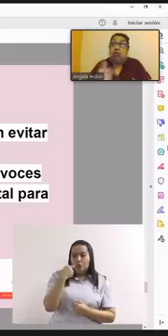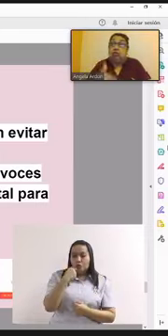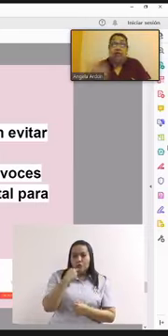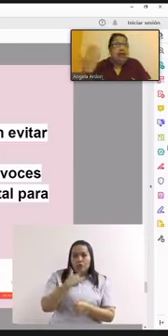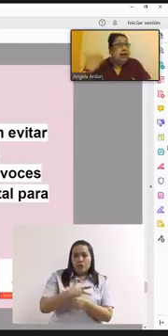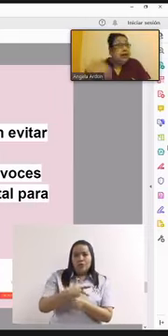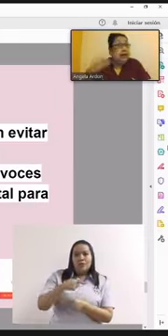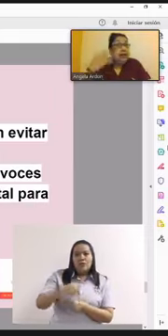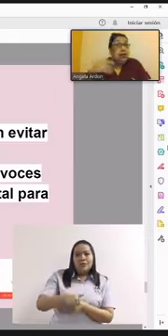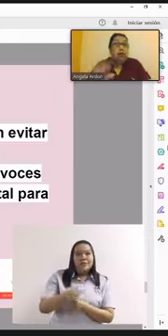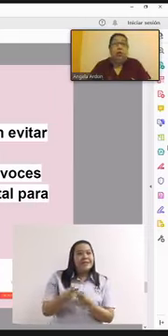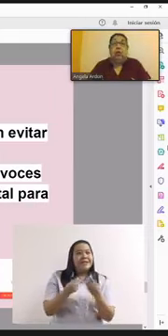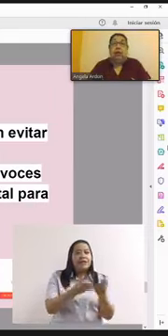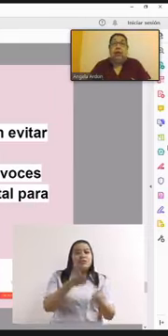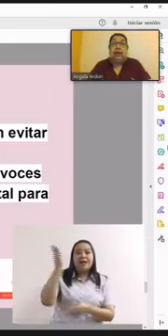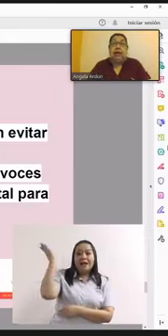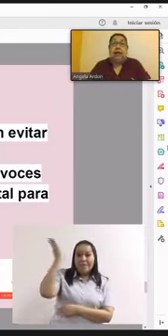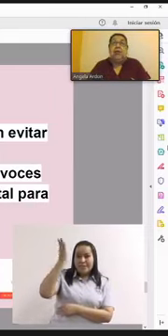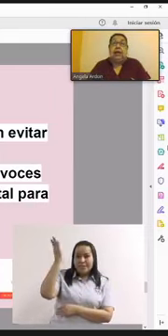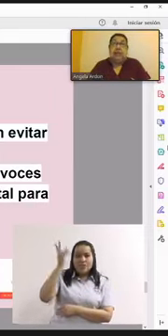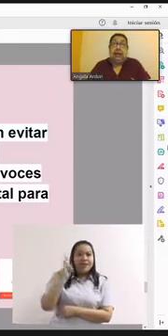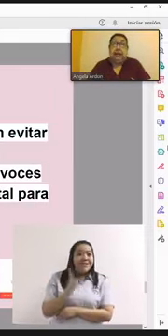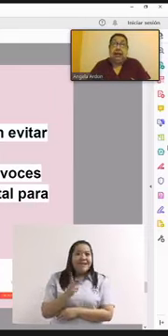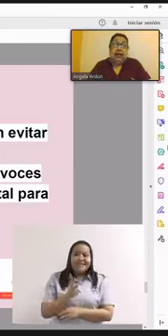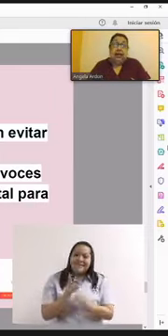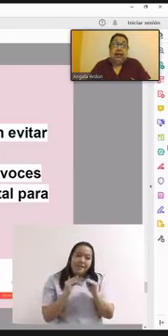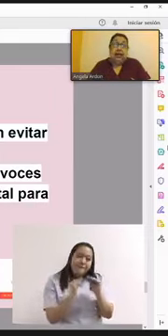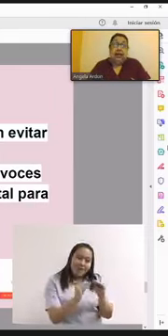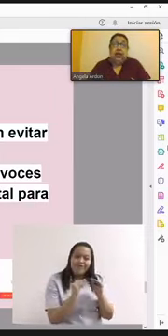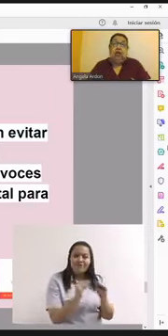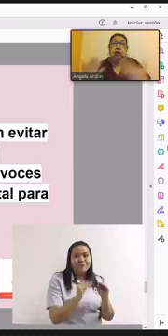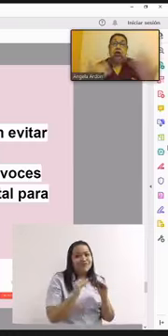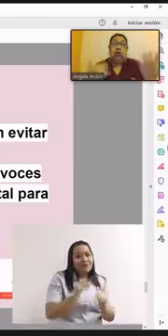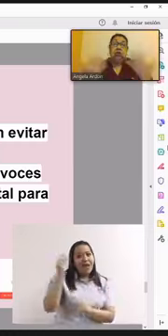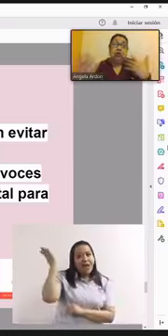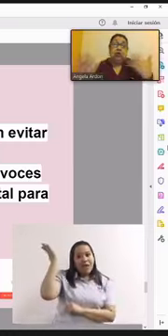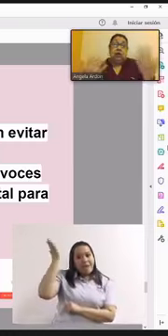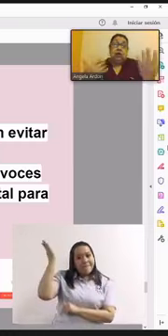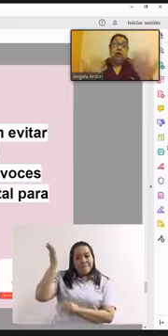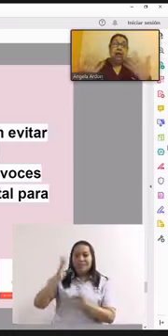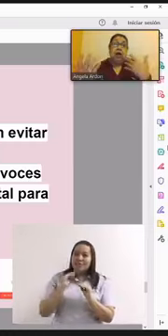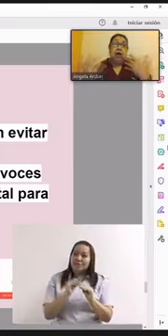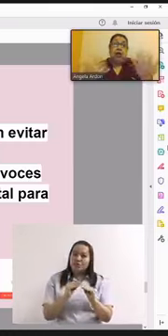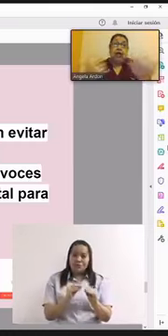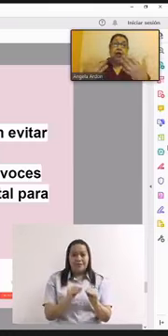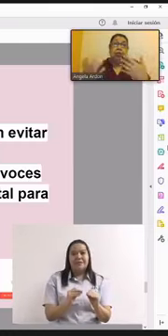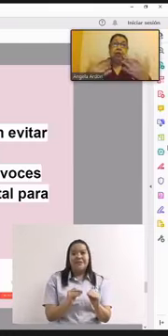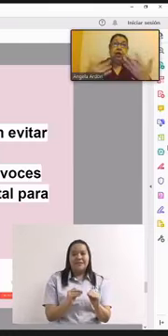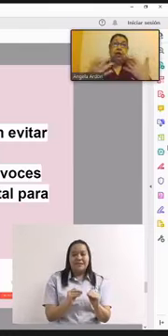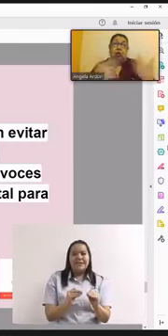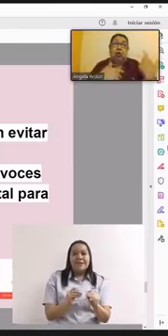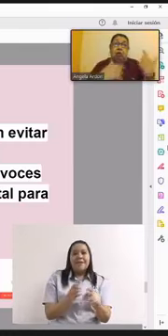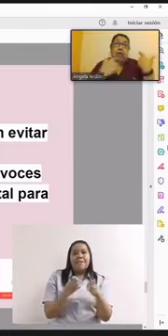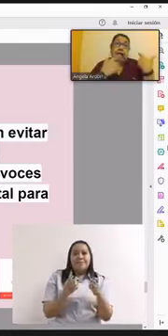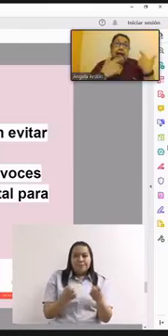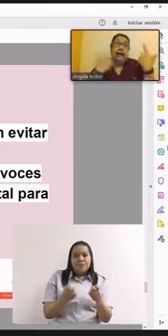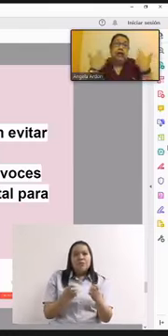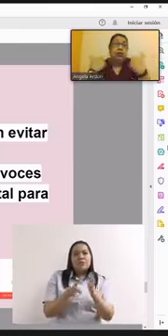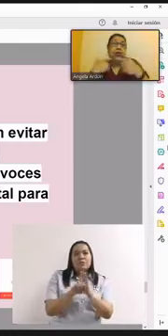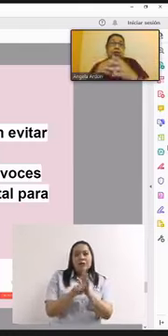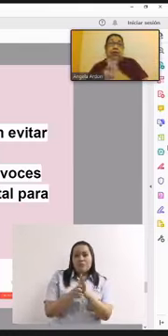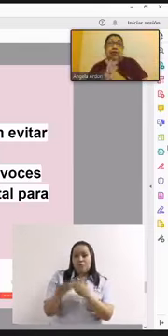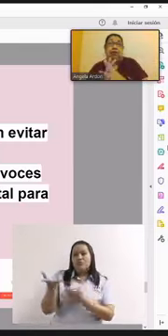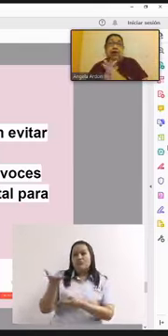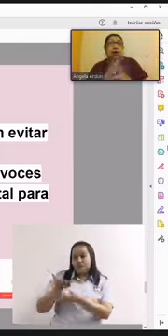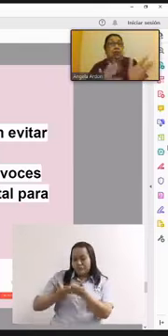no solo estas, las dan continuamente para evitar. Ellos y yo nos manejamos en algo porque yo dono lente y